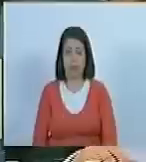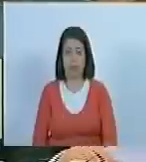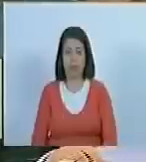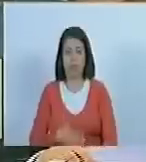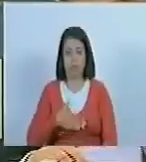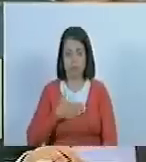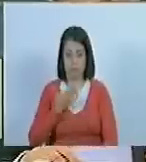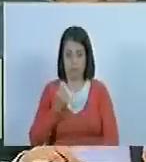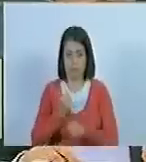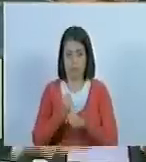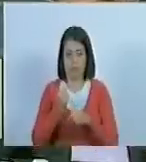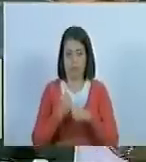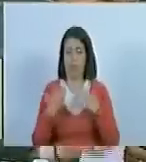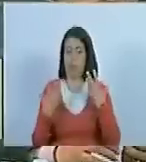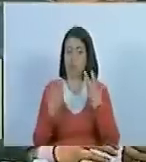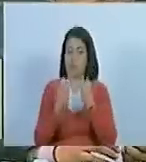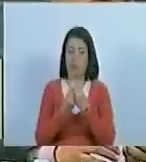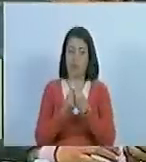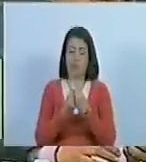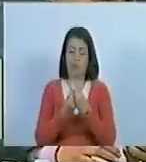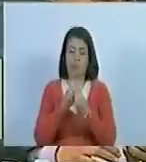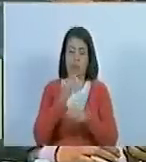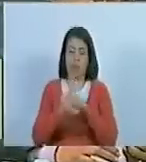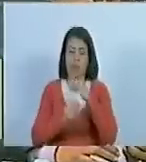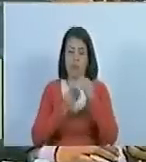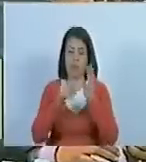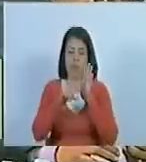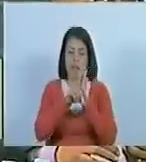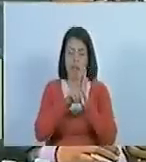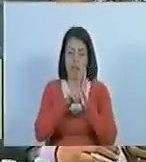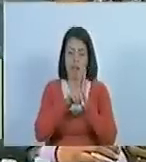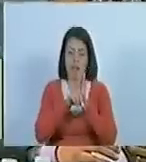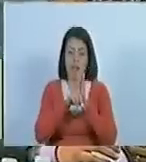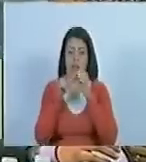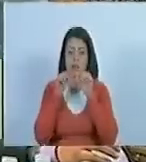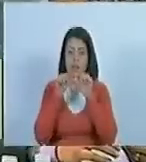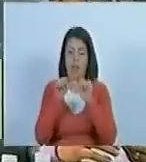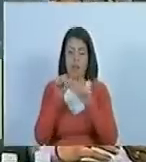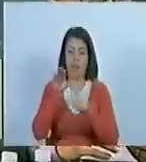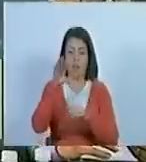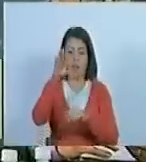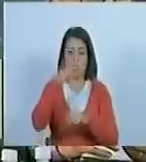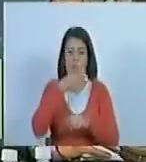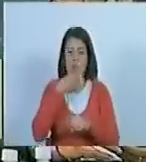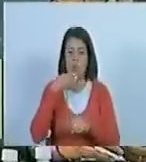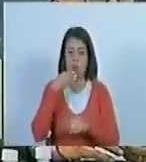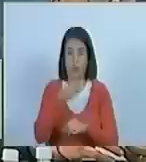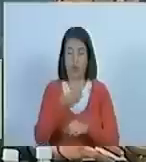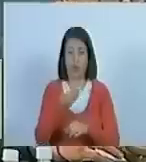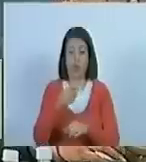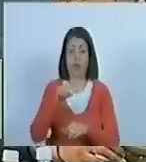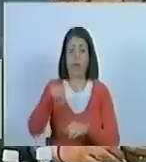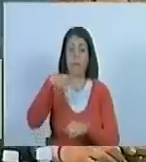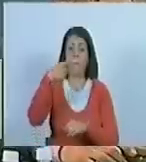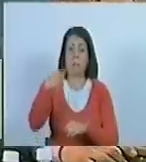Podemos trabajar en conjunto para hacer leyes que queden para el futuro joven, que es el